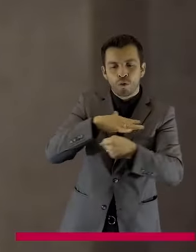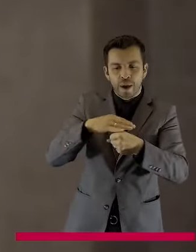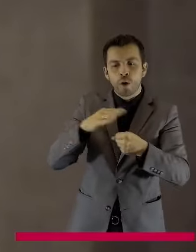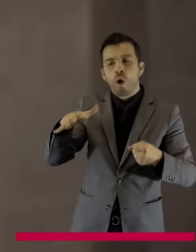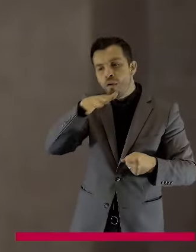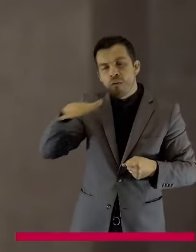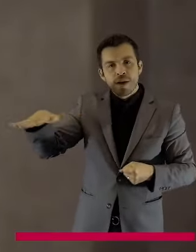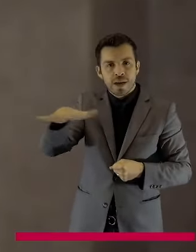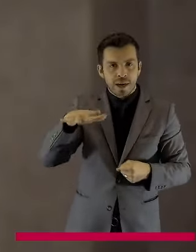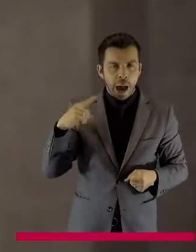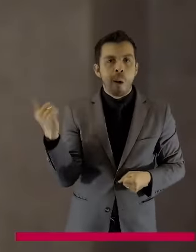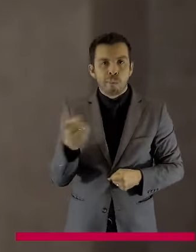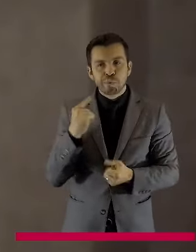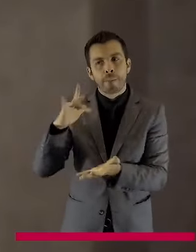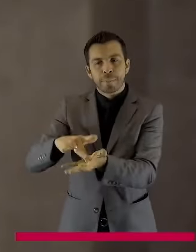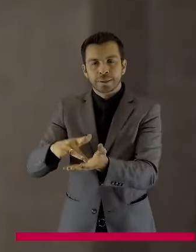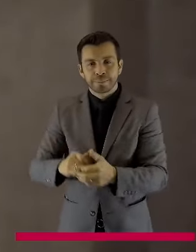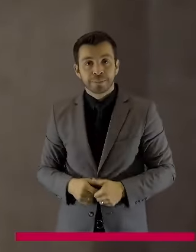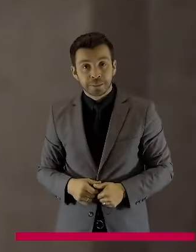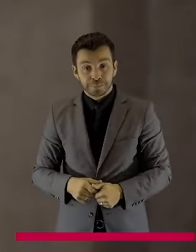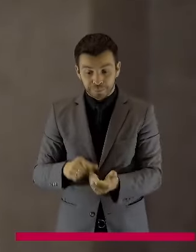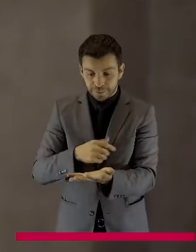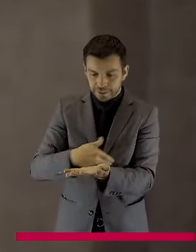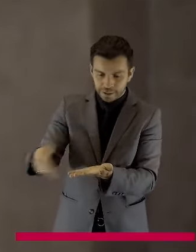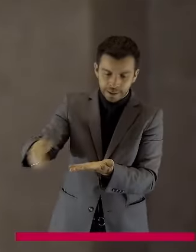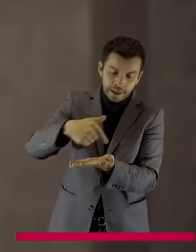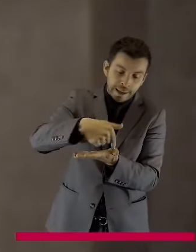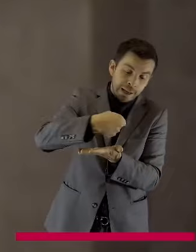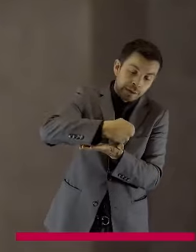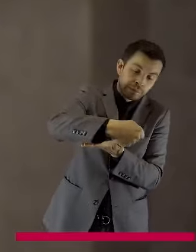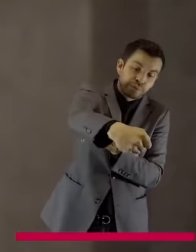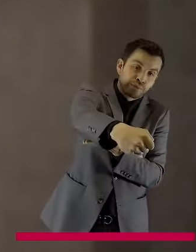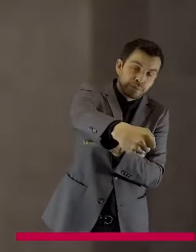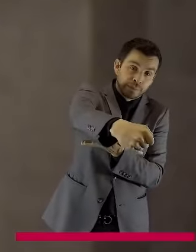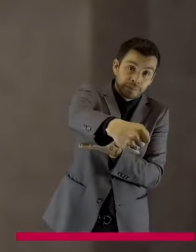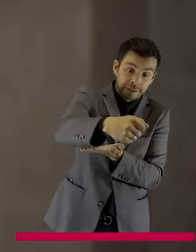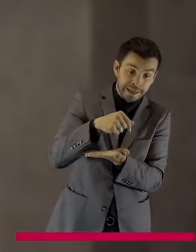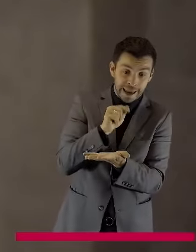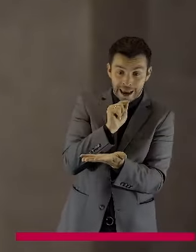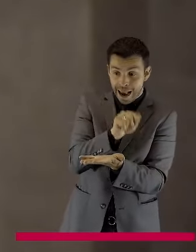rurales. En esta línea se definieron